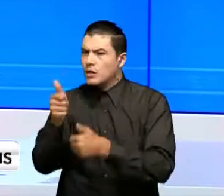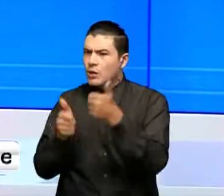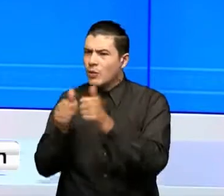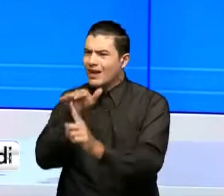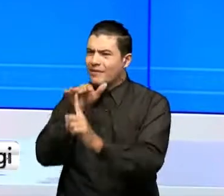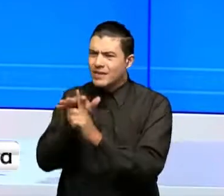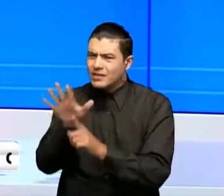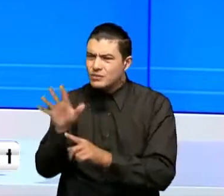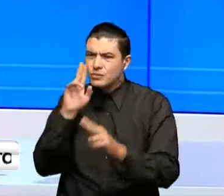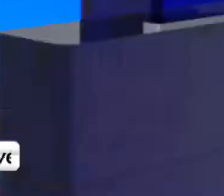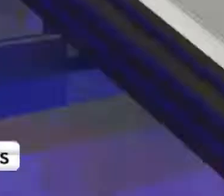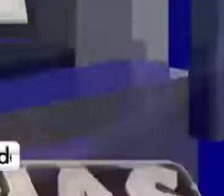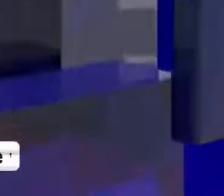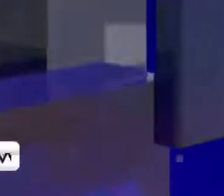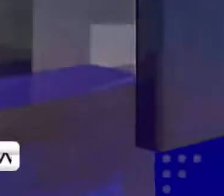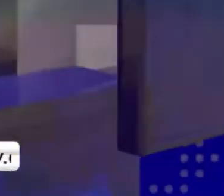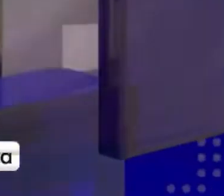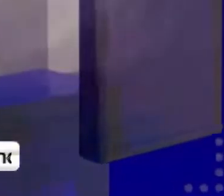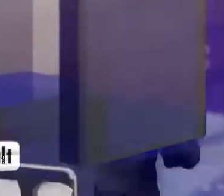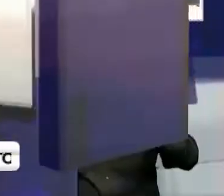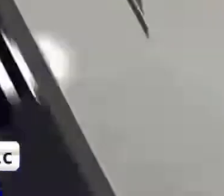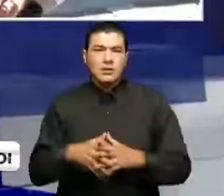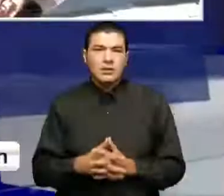conocen al respecto adelante